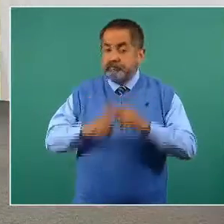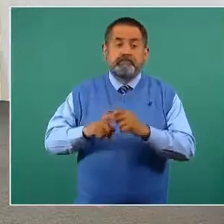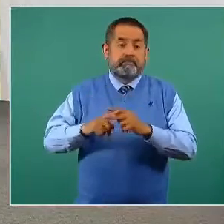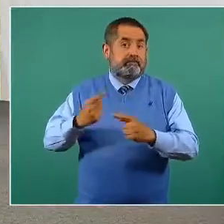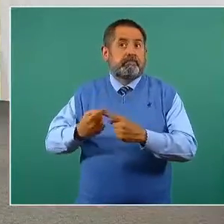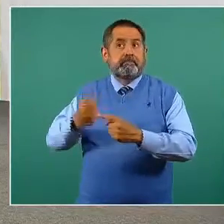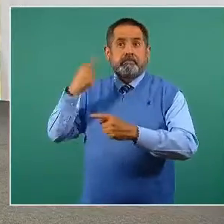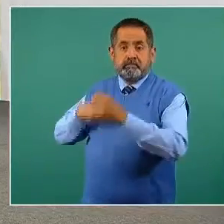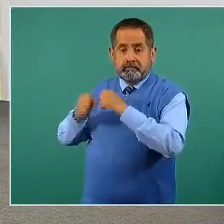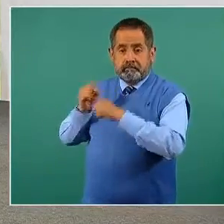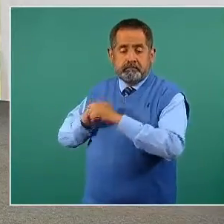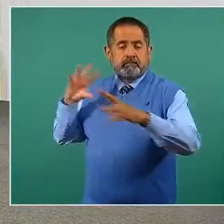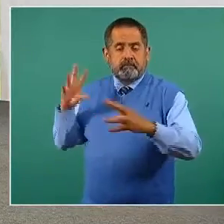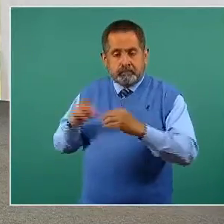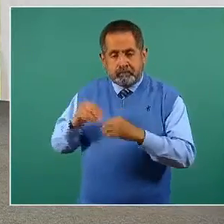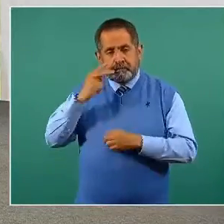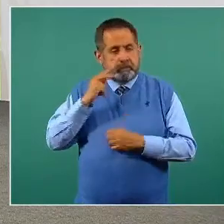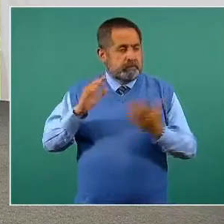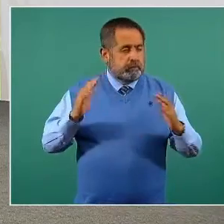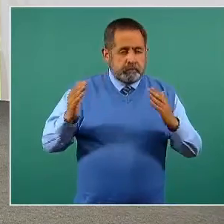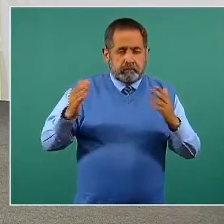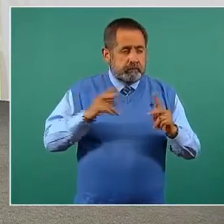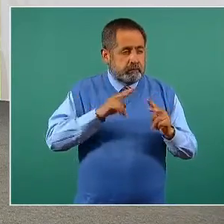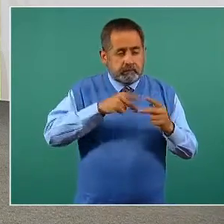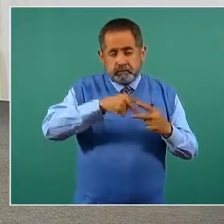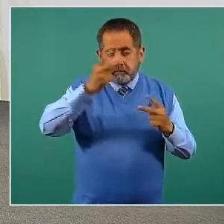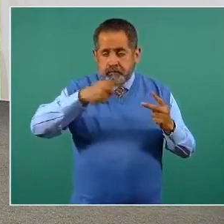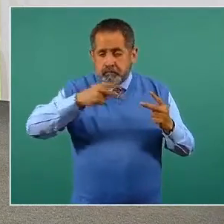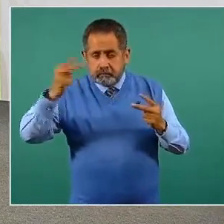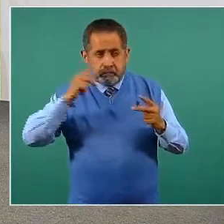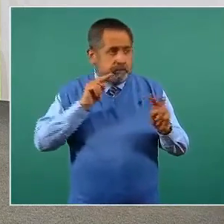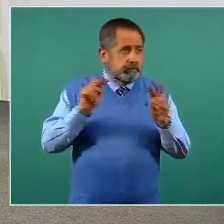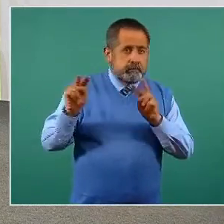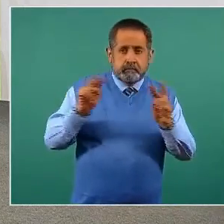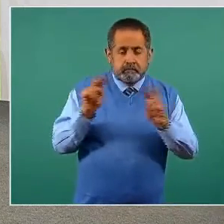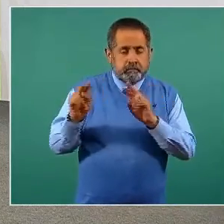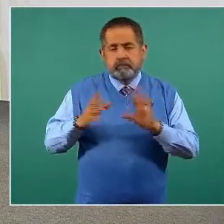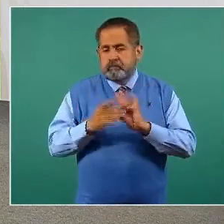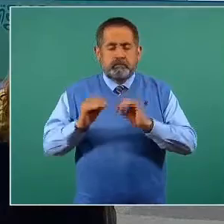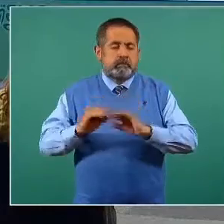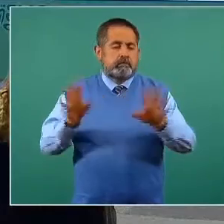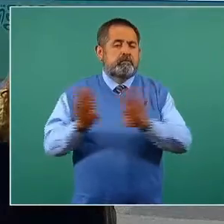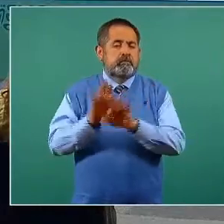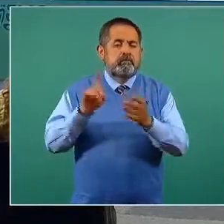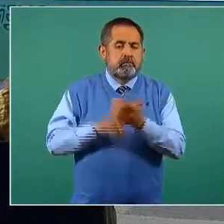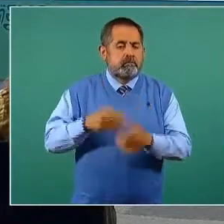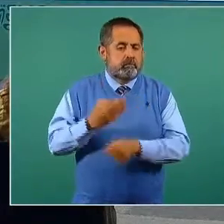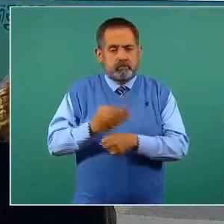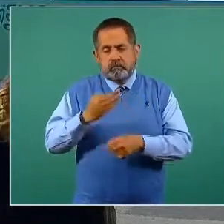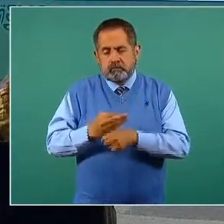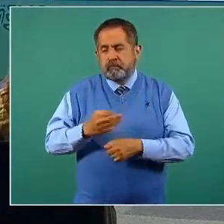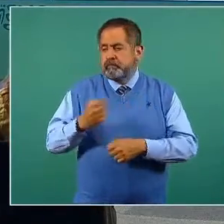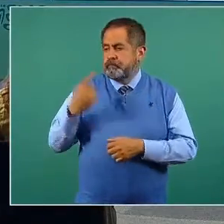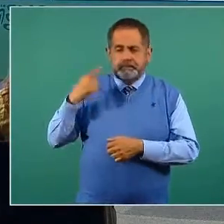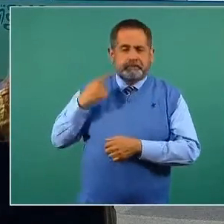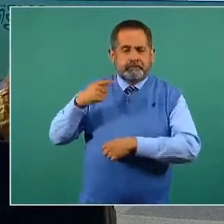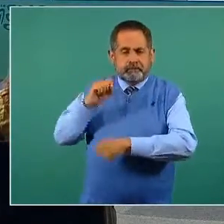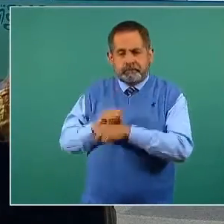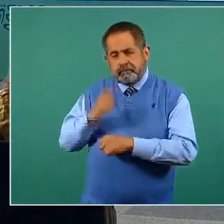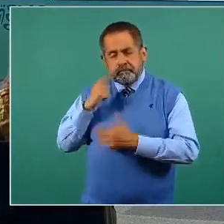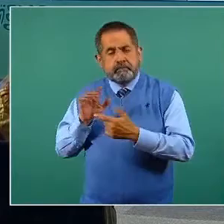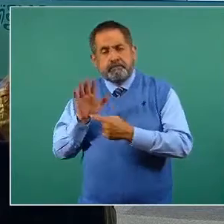para poder evidenciar el comportamiento desde que inició la epidemia de COVID hasta cómo se encuentra en las últimas semanas para